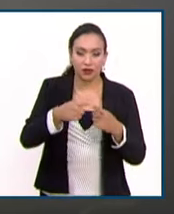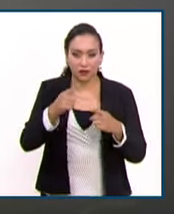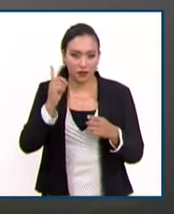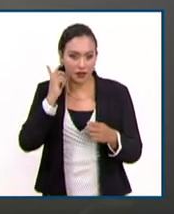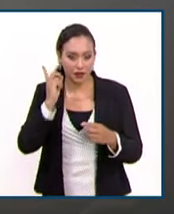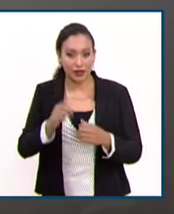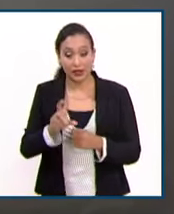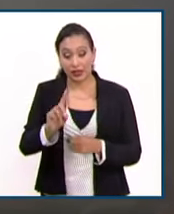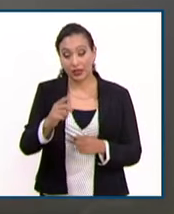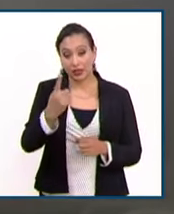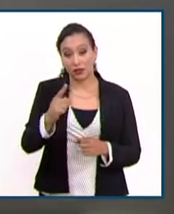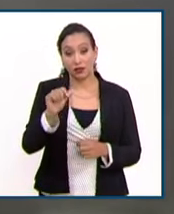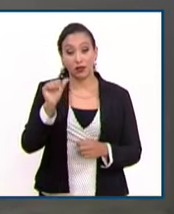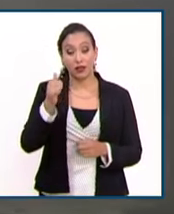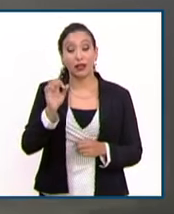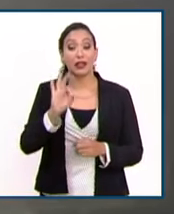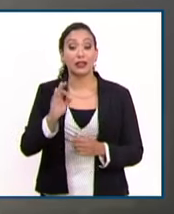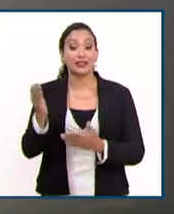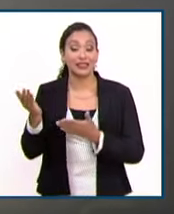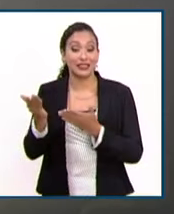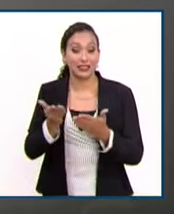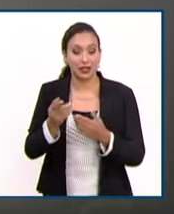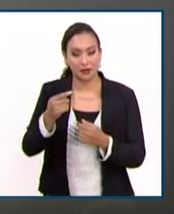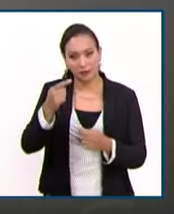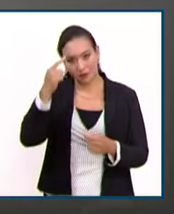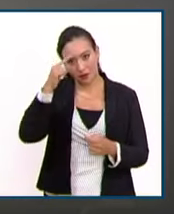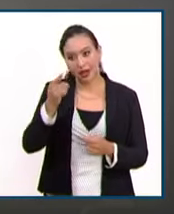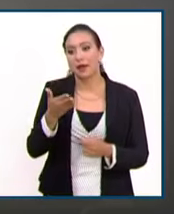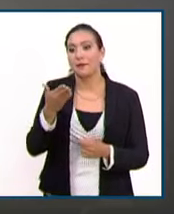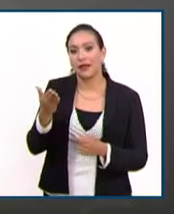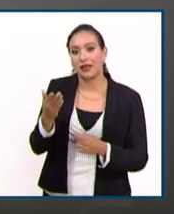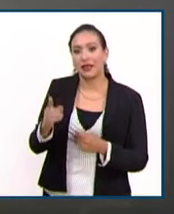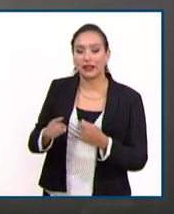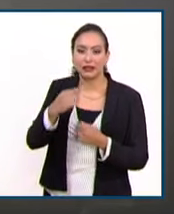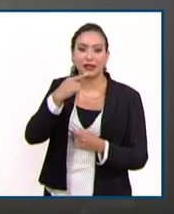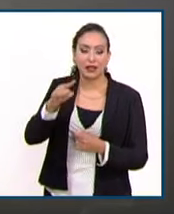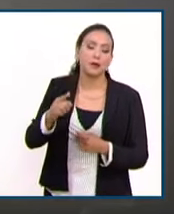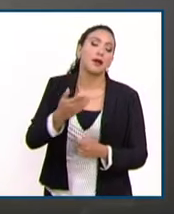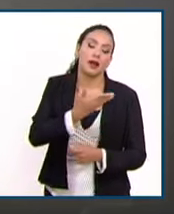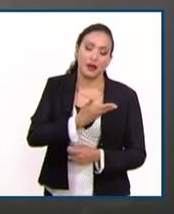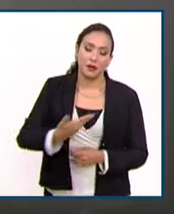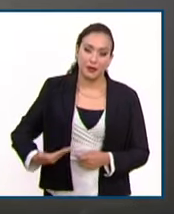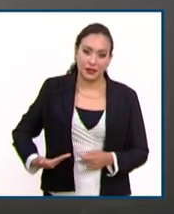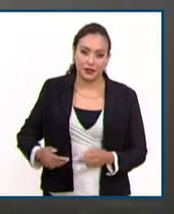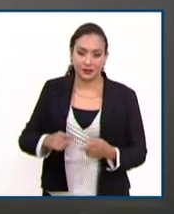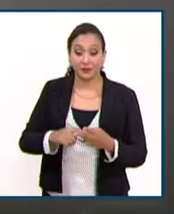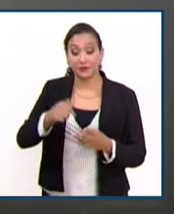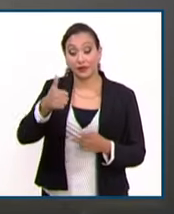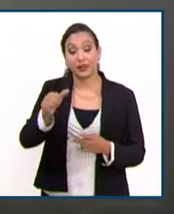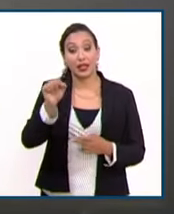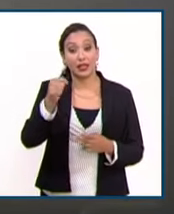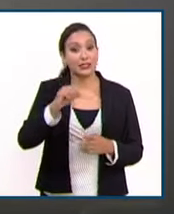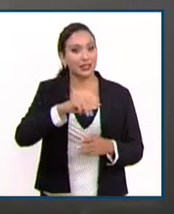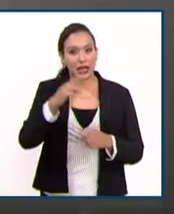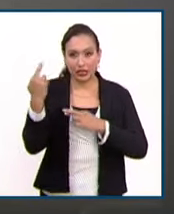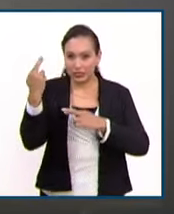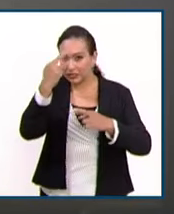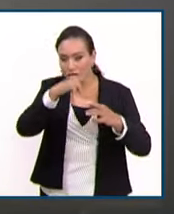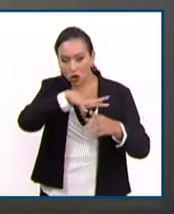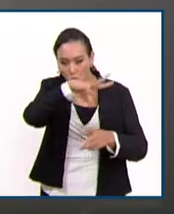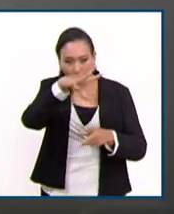las que pudieran recibirse de la elección de la presidencia de la República. Y el 6 de septiembre se realizará la